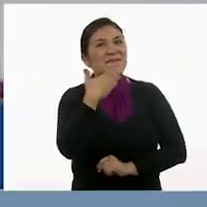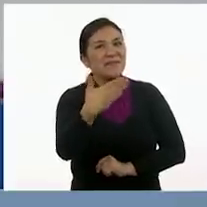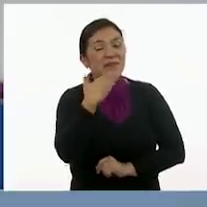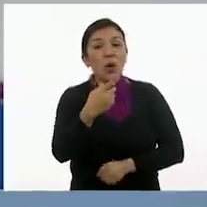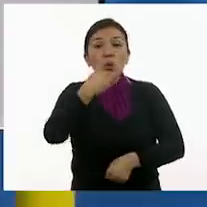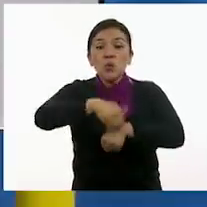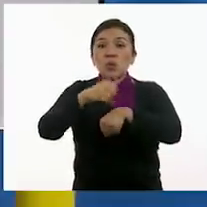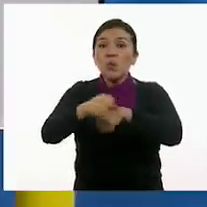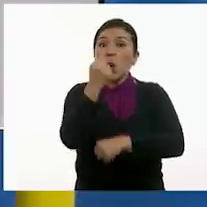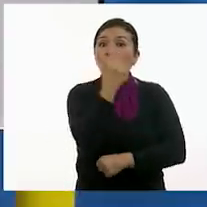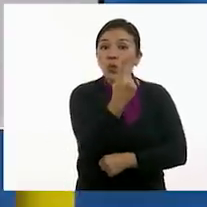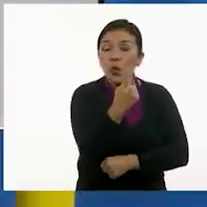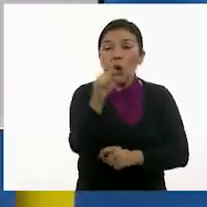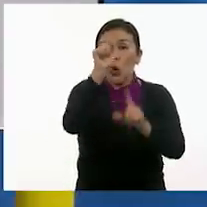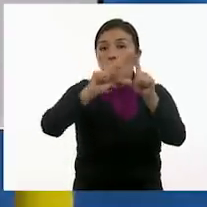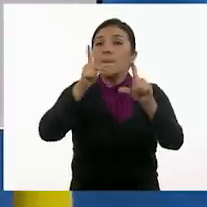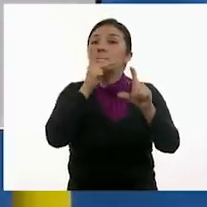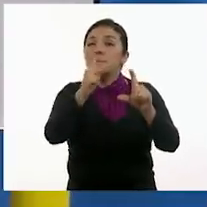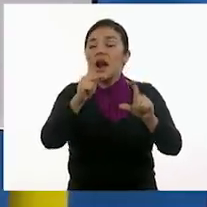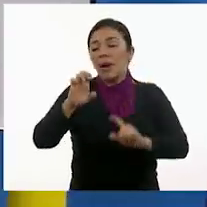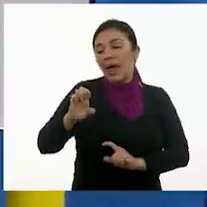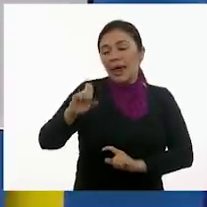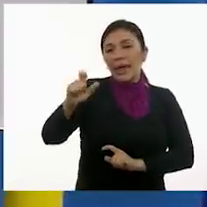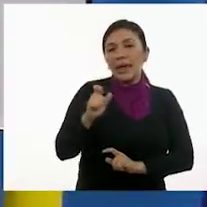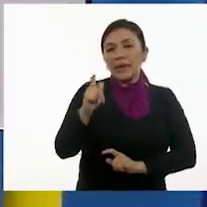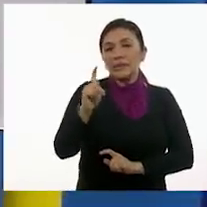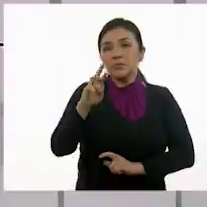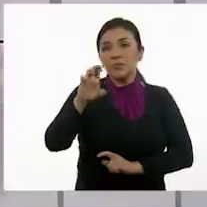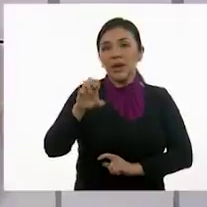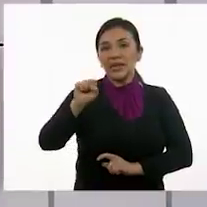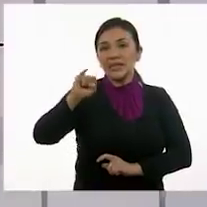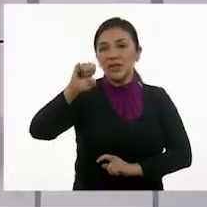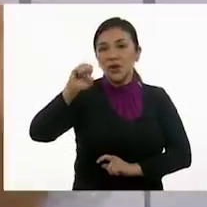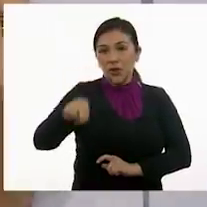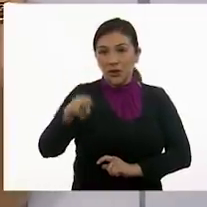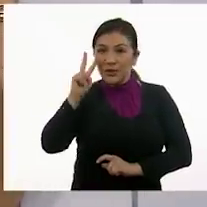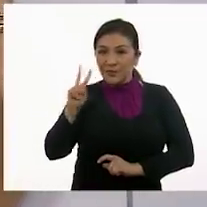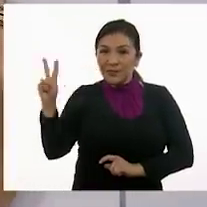1 podemos expresión. Claro que sí.